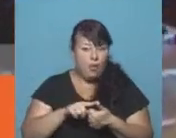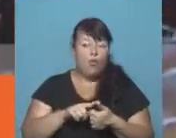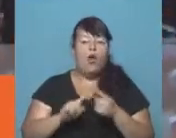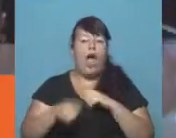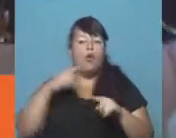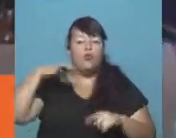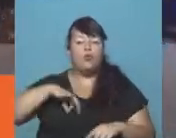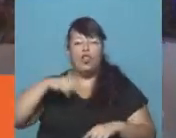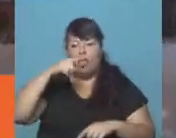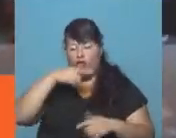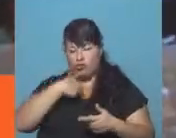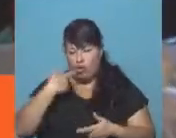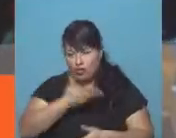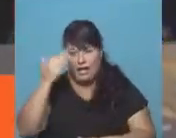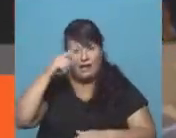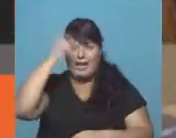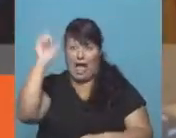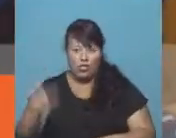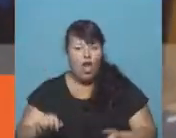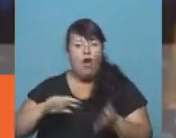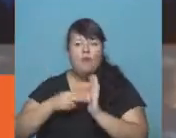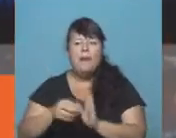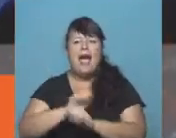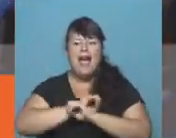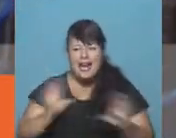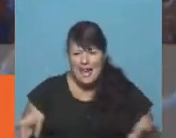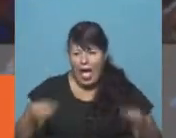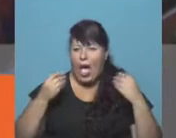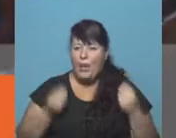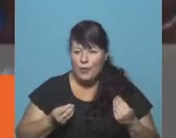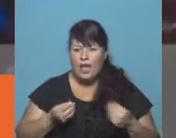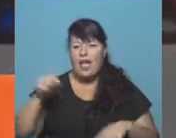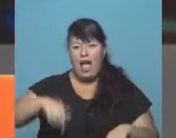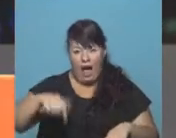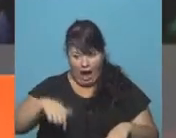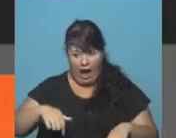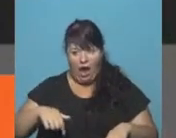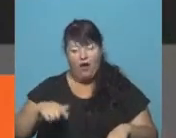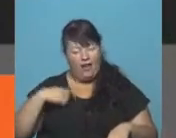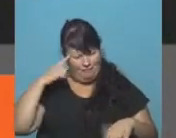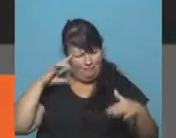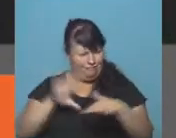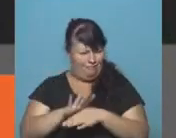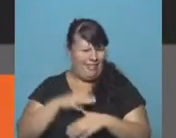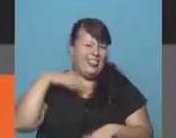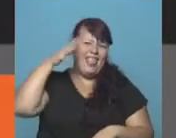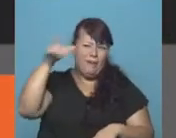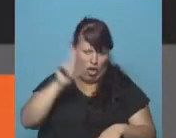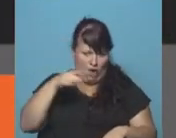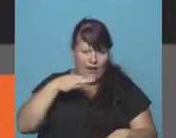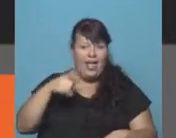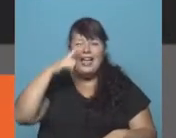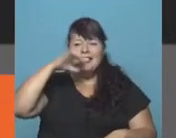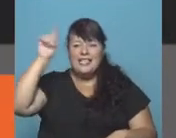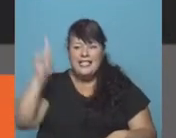económica social a escala nacional porque tenemos un problema gravísimo y es que en este momento no me equivoco ni exagero cuando digo que el